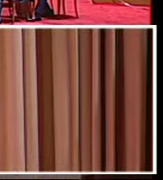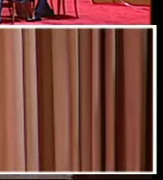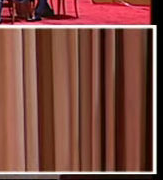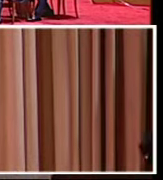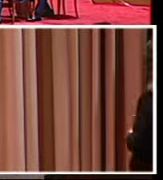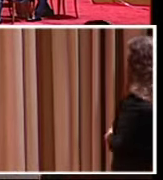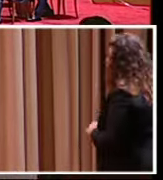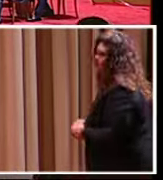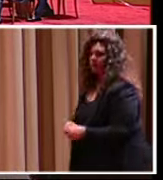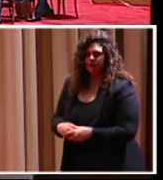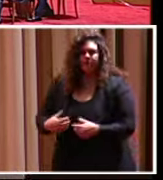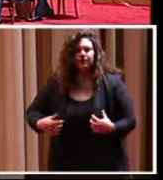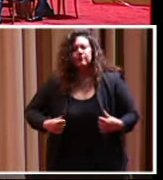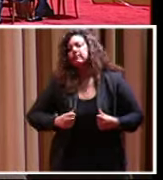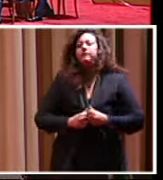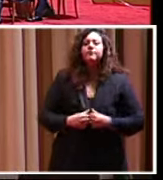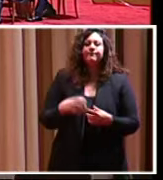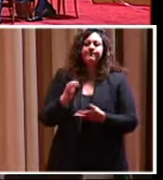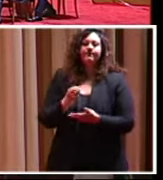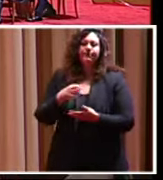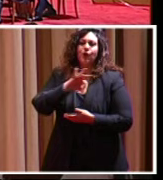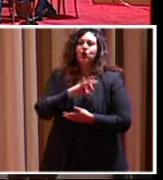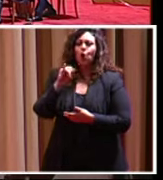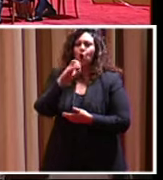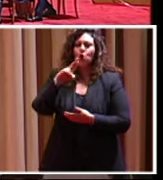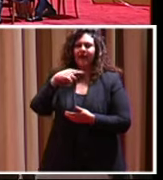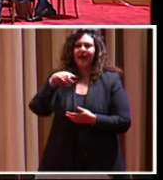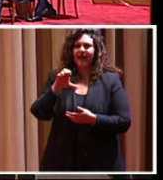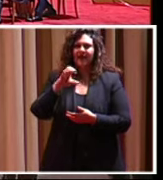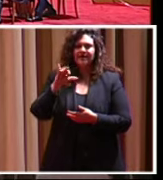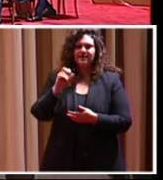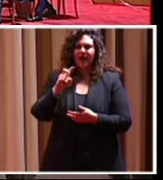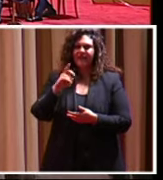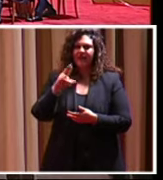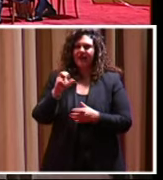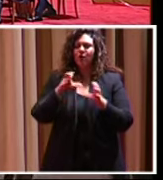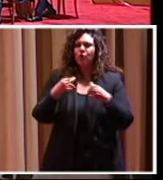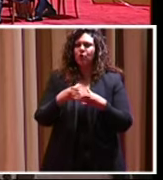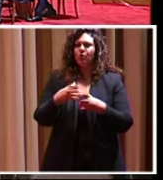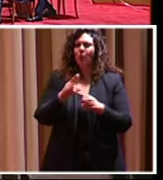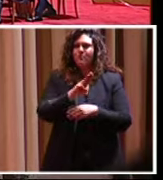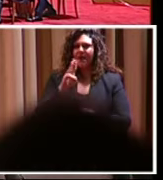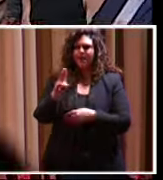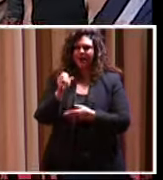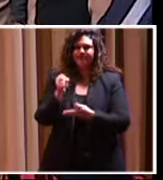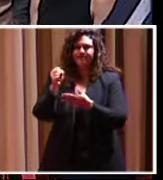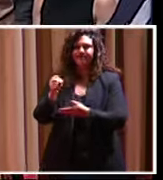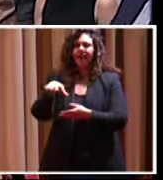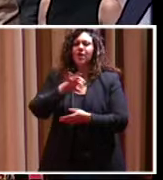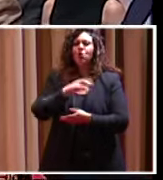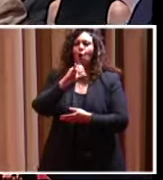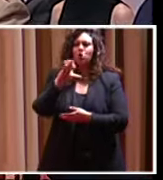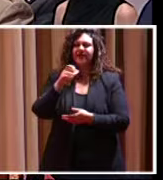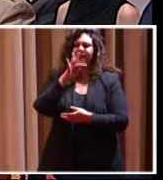Entrega don Jorge Saavedra, portavoz del Grupo Municipal del Partido Popular. Recoge don José Torres